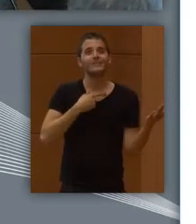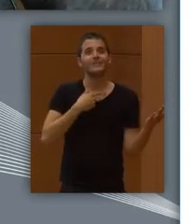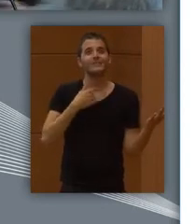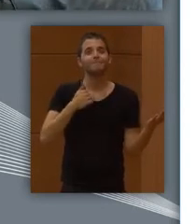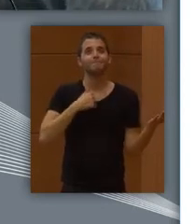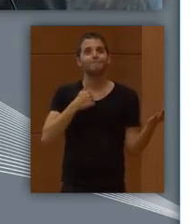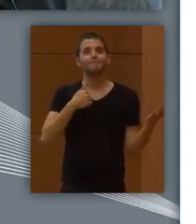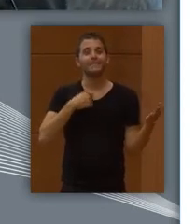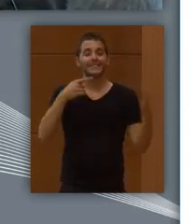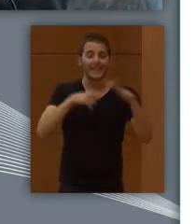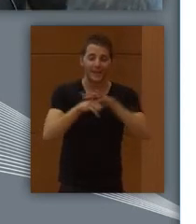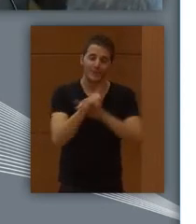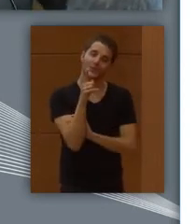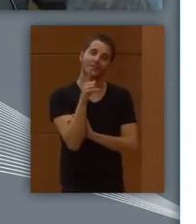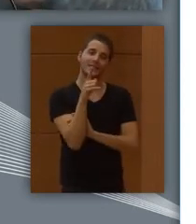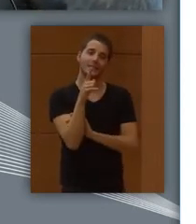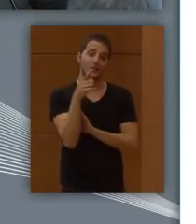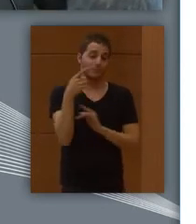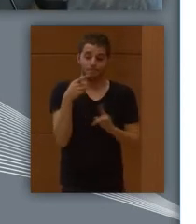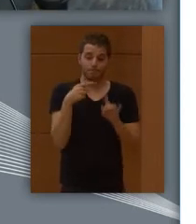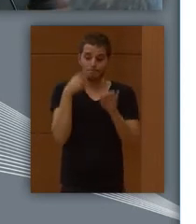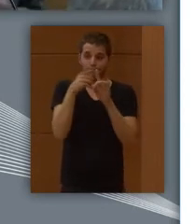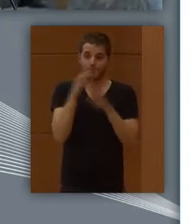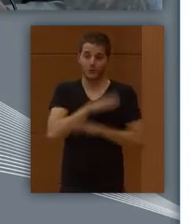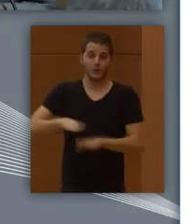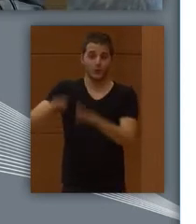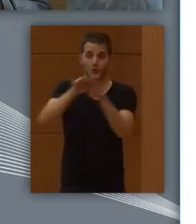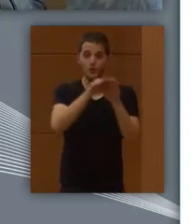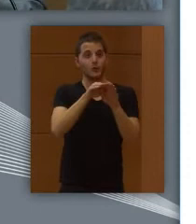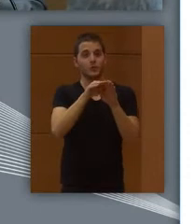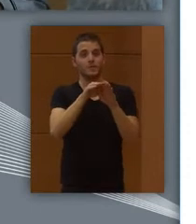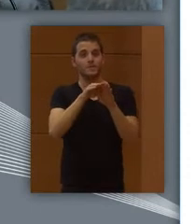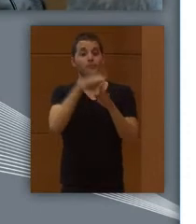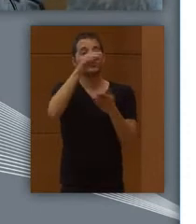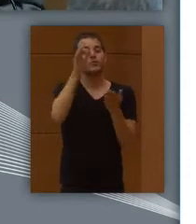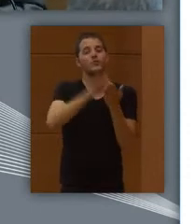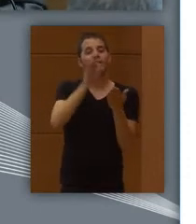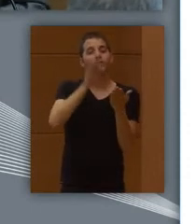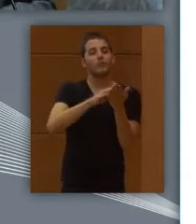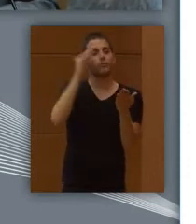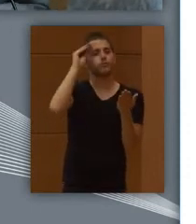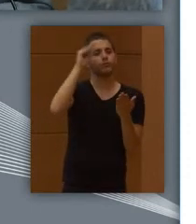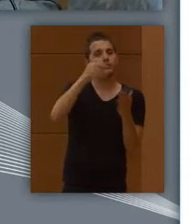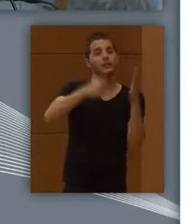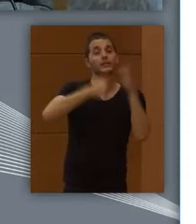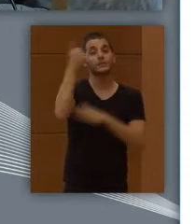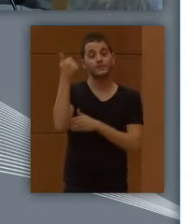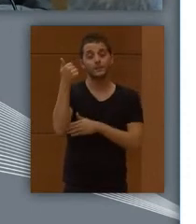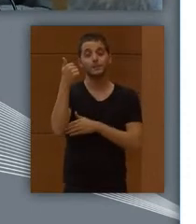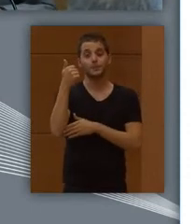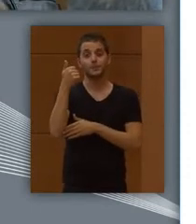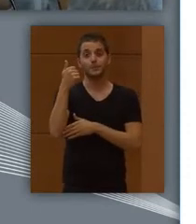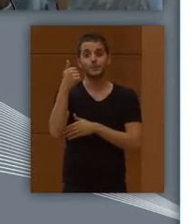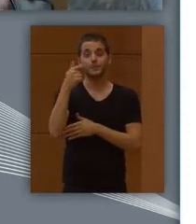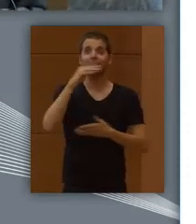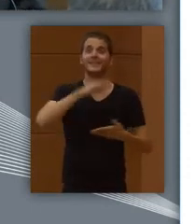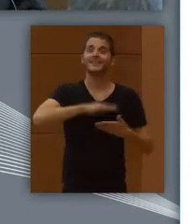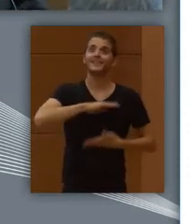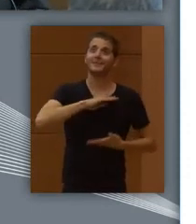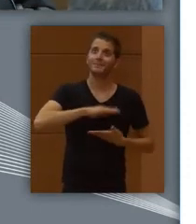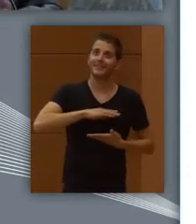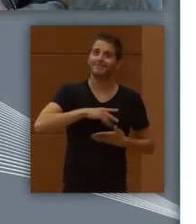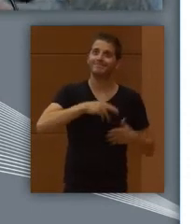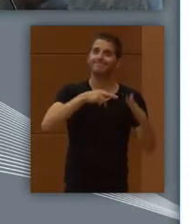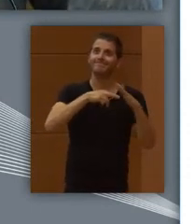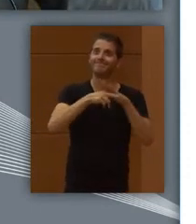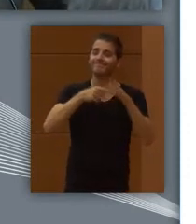de progreso para todos y para todas, desde luego, ¿no? Una ciudad que es más inteligente, ¿no? Que es capaz de regular